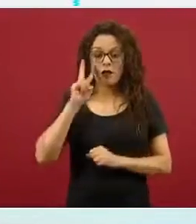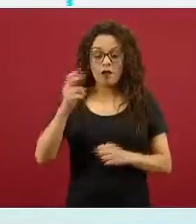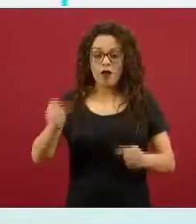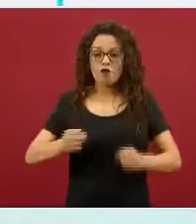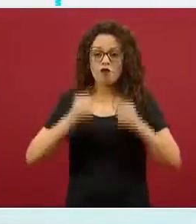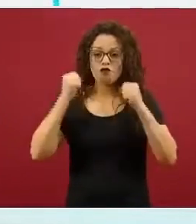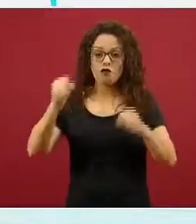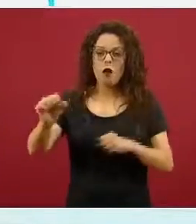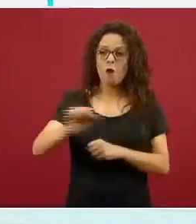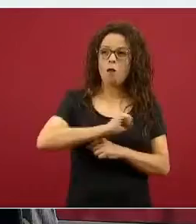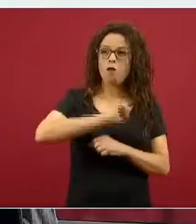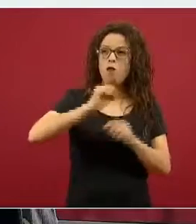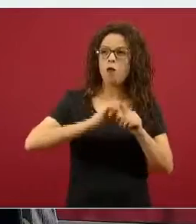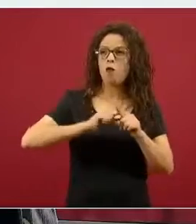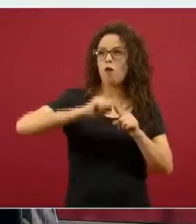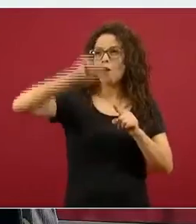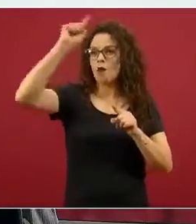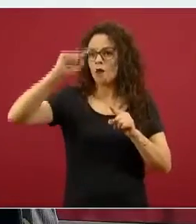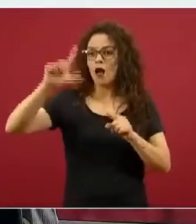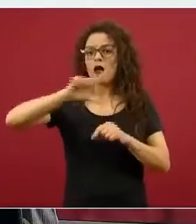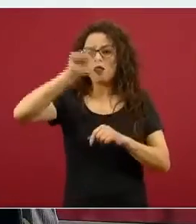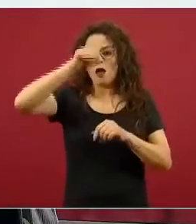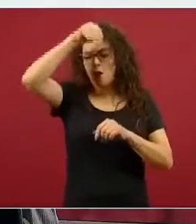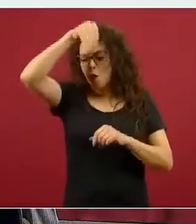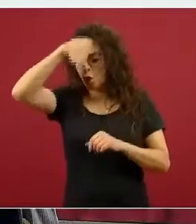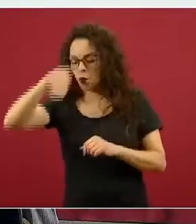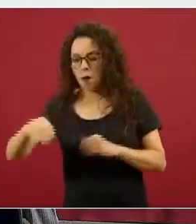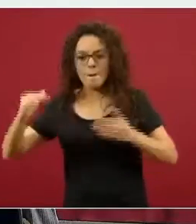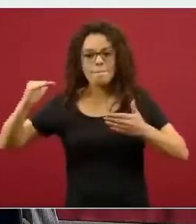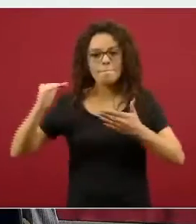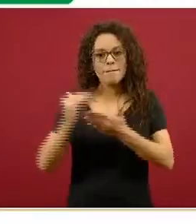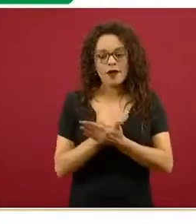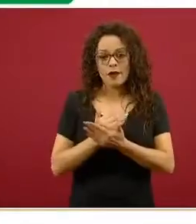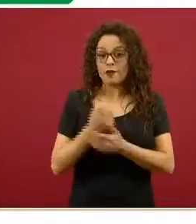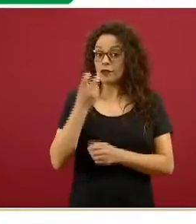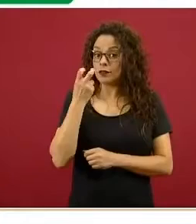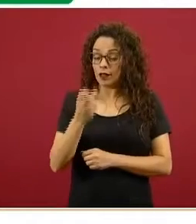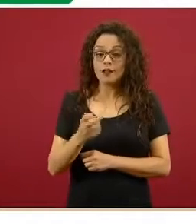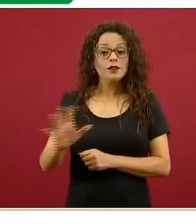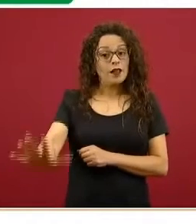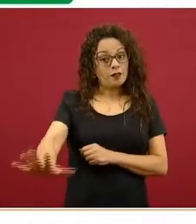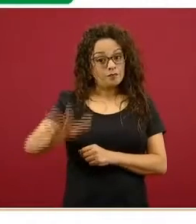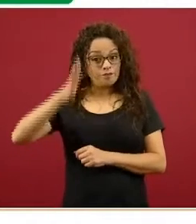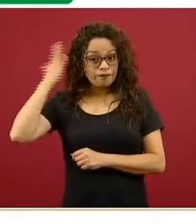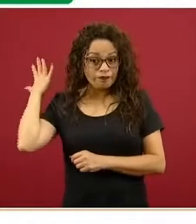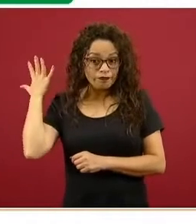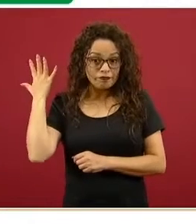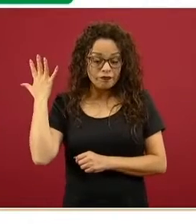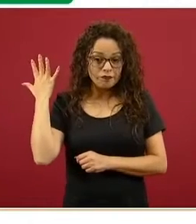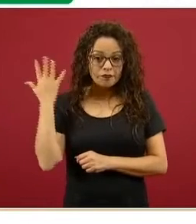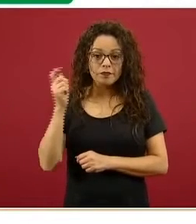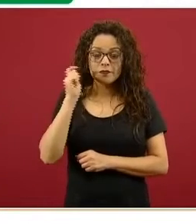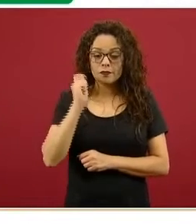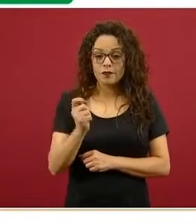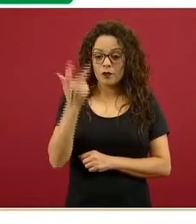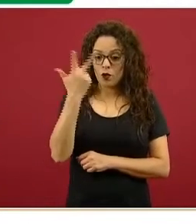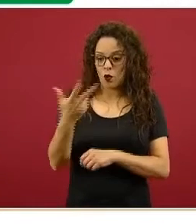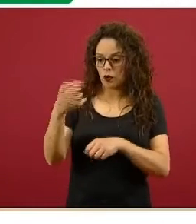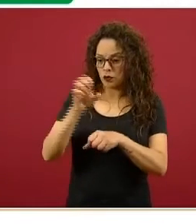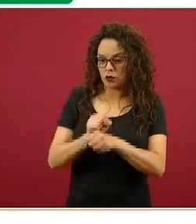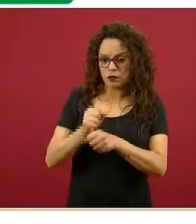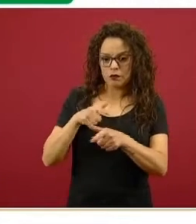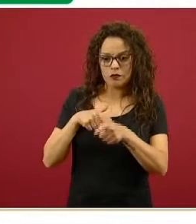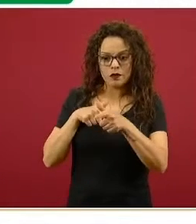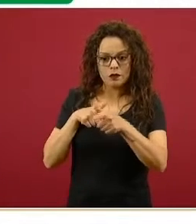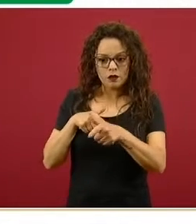y un descenso importante, en donde después de un descenso muy acelerado, en las últimas 8 semanas